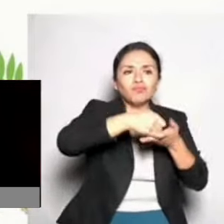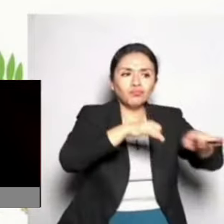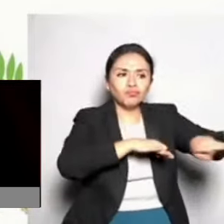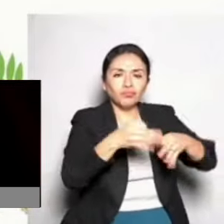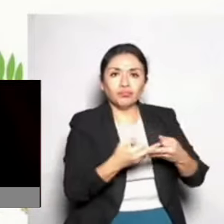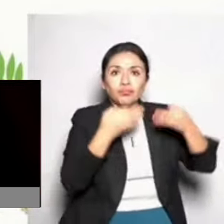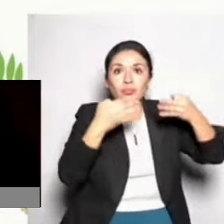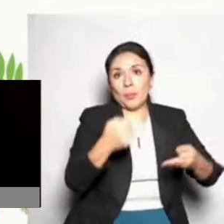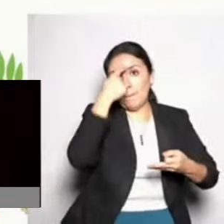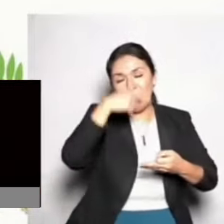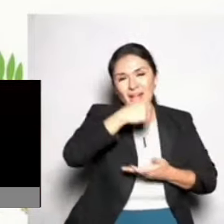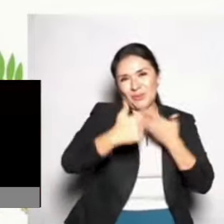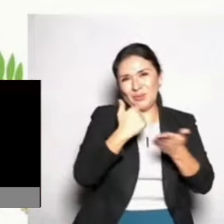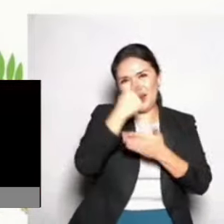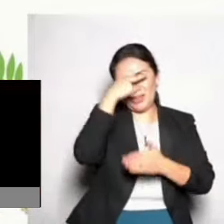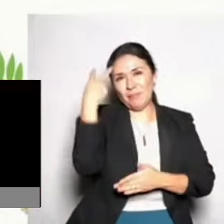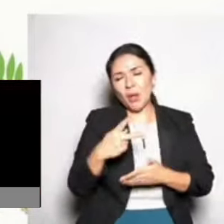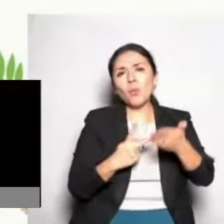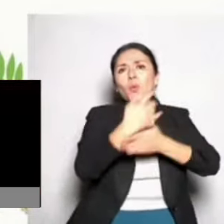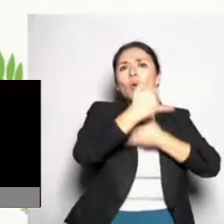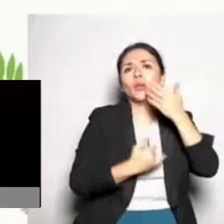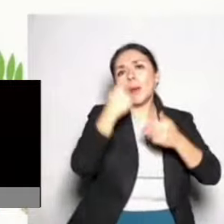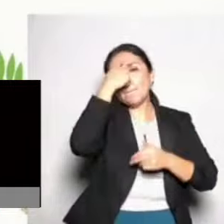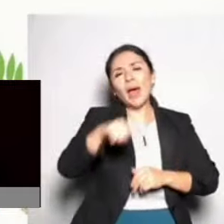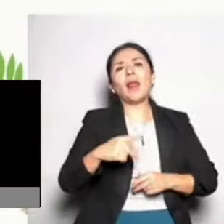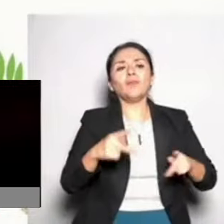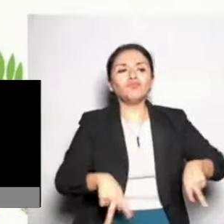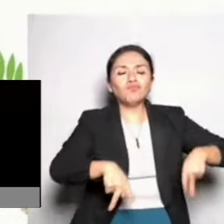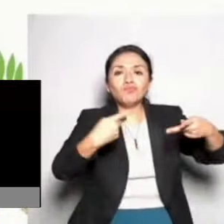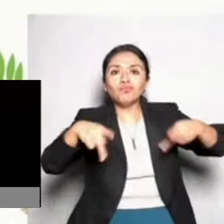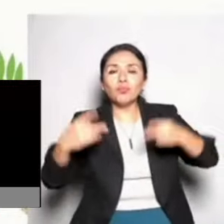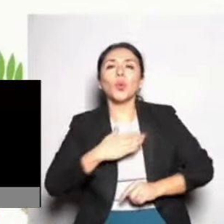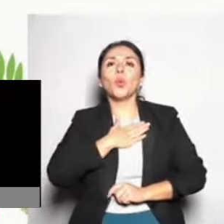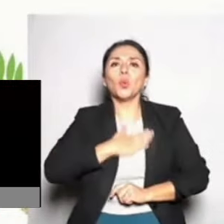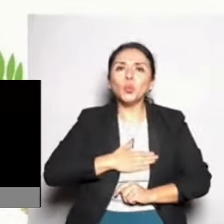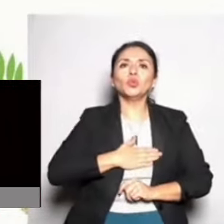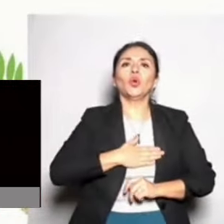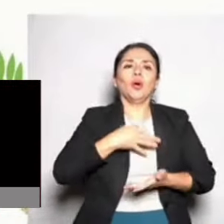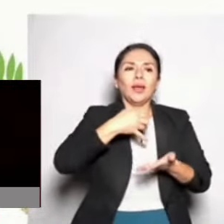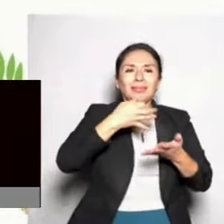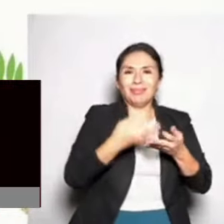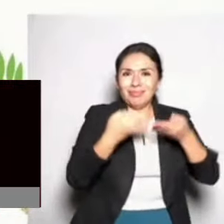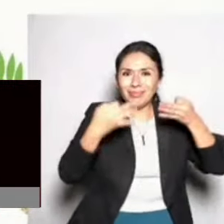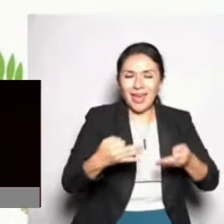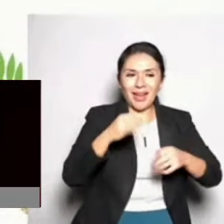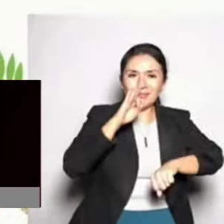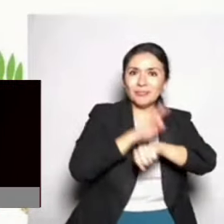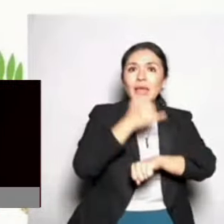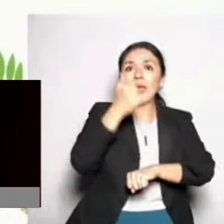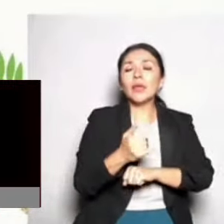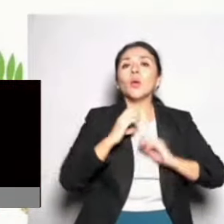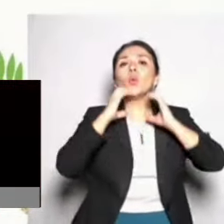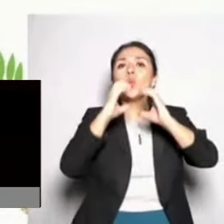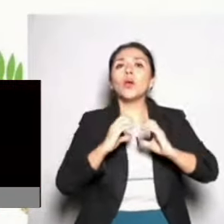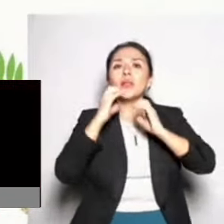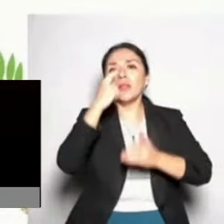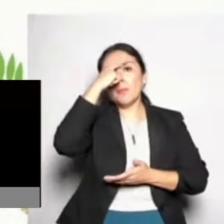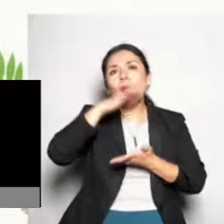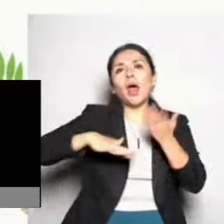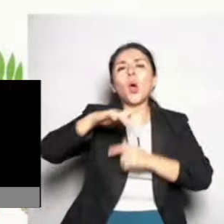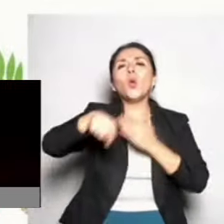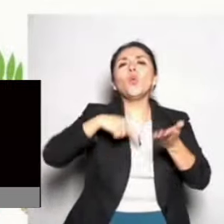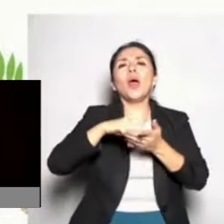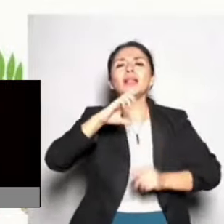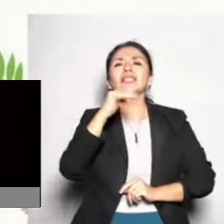desarrollo que hemos implementado desde hace algunos años entonces hay enormes retos pero sin duda en vínculo con con lo que